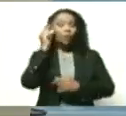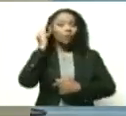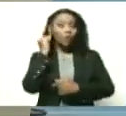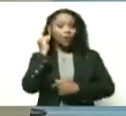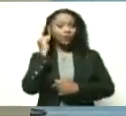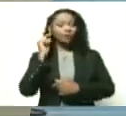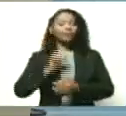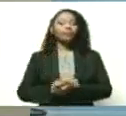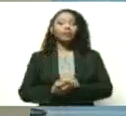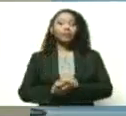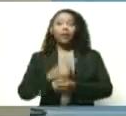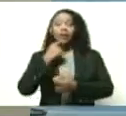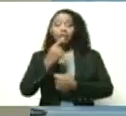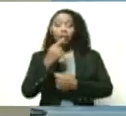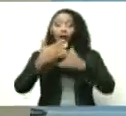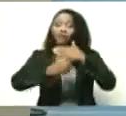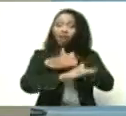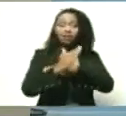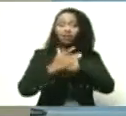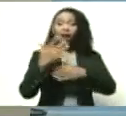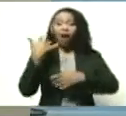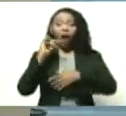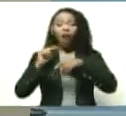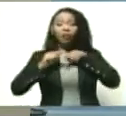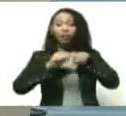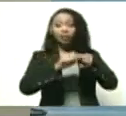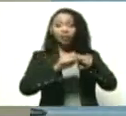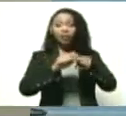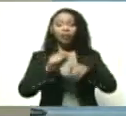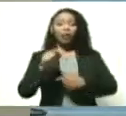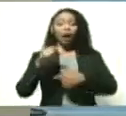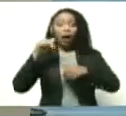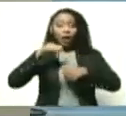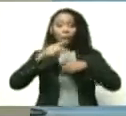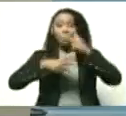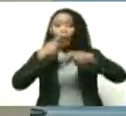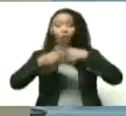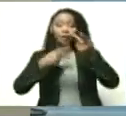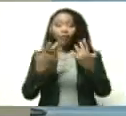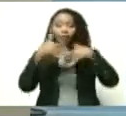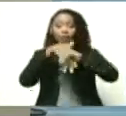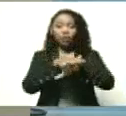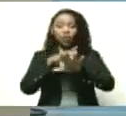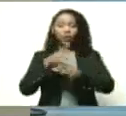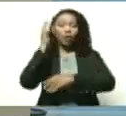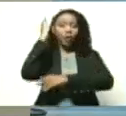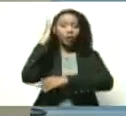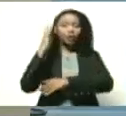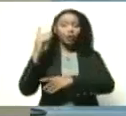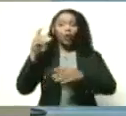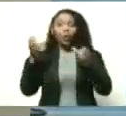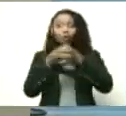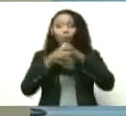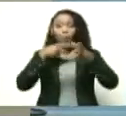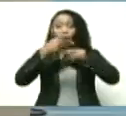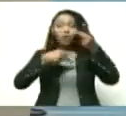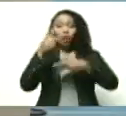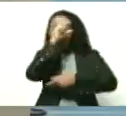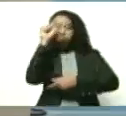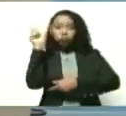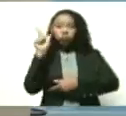Guzmán, destacó el avance que ha tenido la paridad de género en la política dentro del Congreso del Partido Socialista Unido de